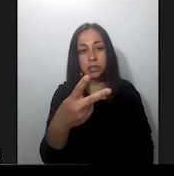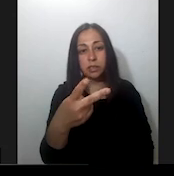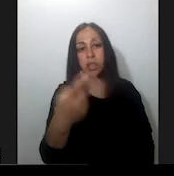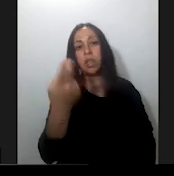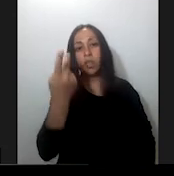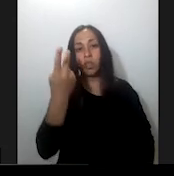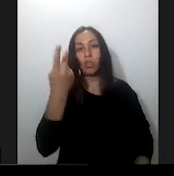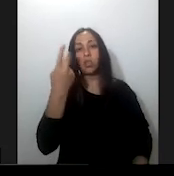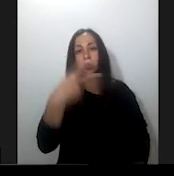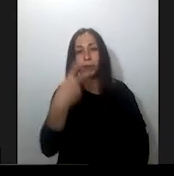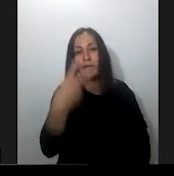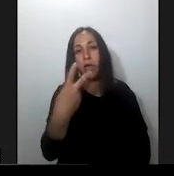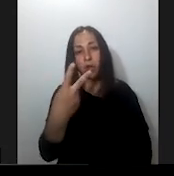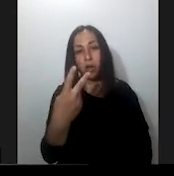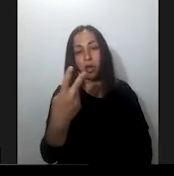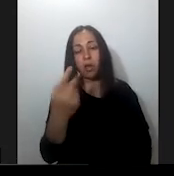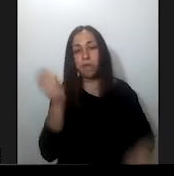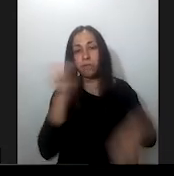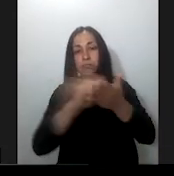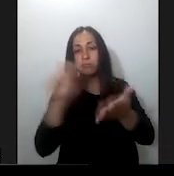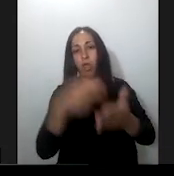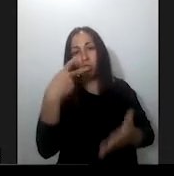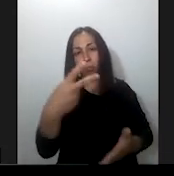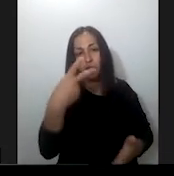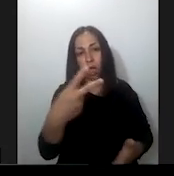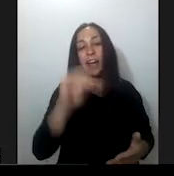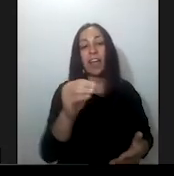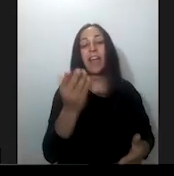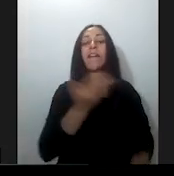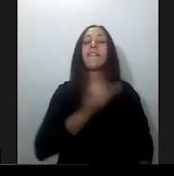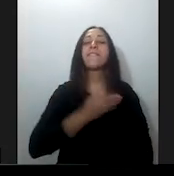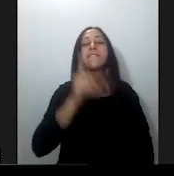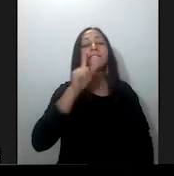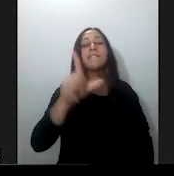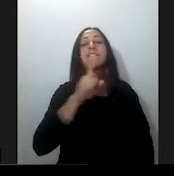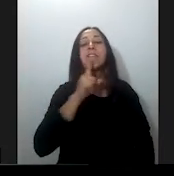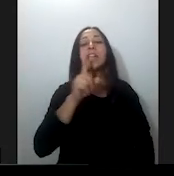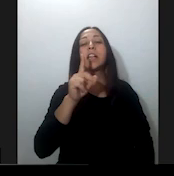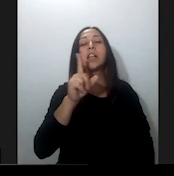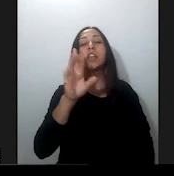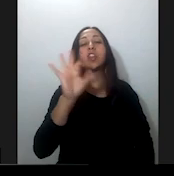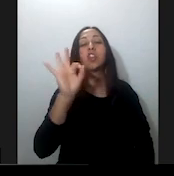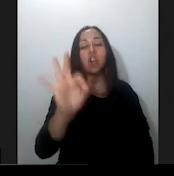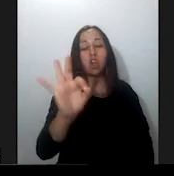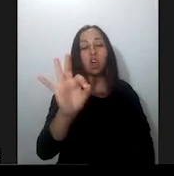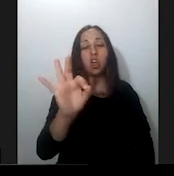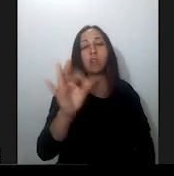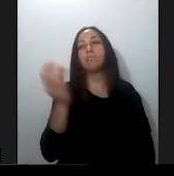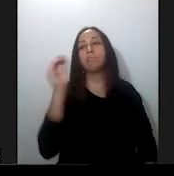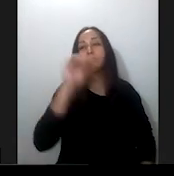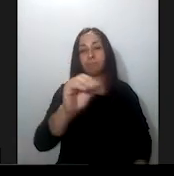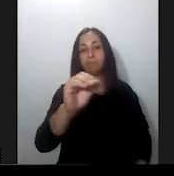veces. Está duplicado el registro. Lo que hice fue agregar un filtro, como ya vimos